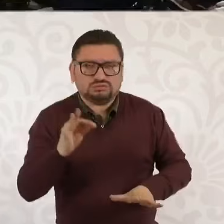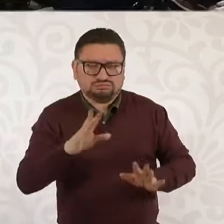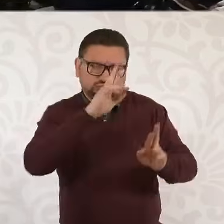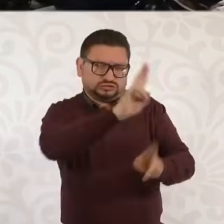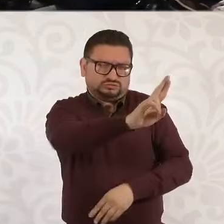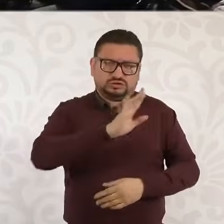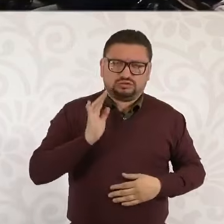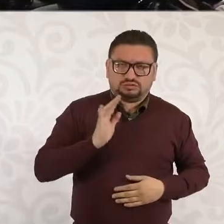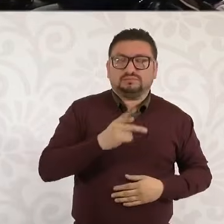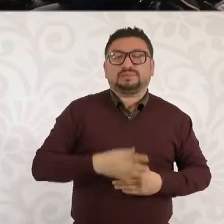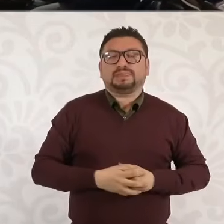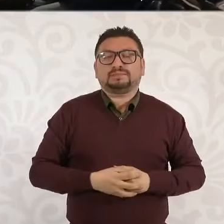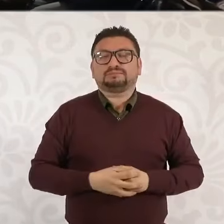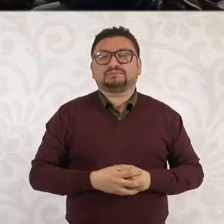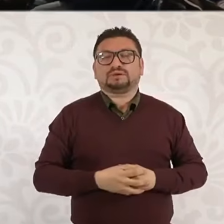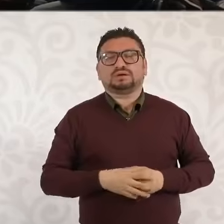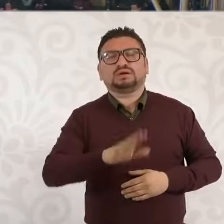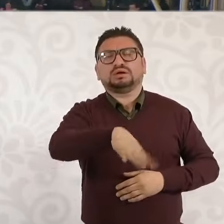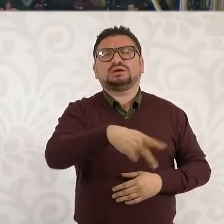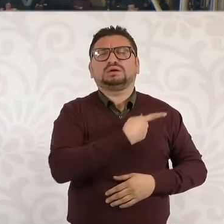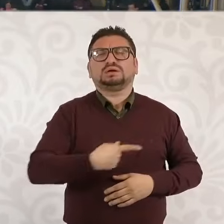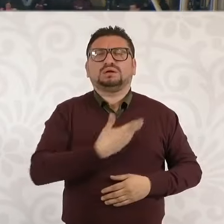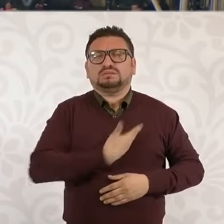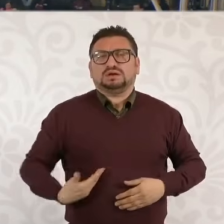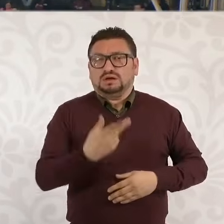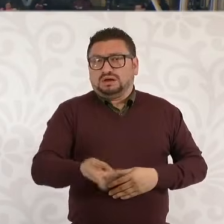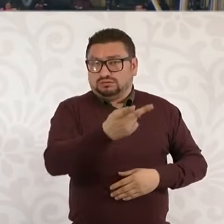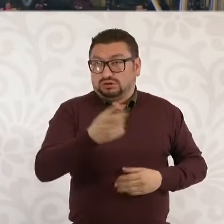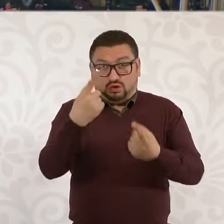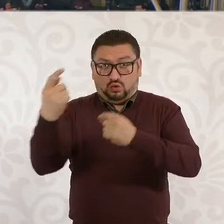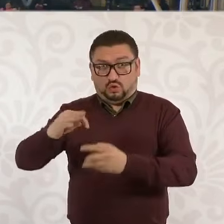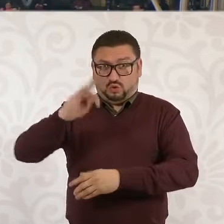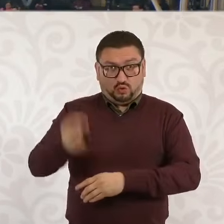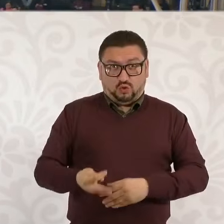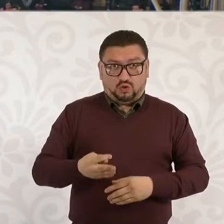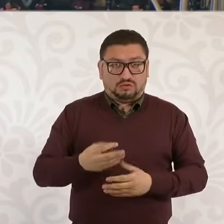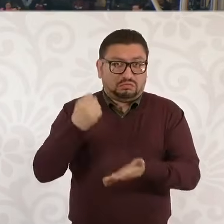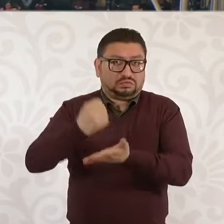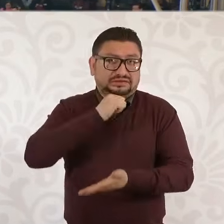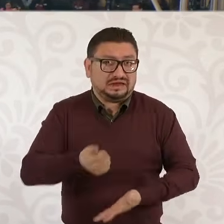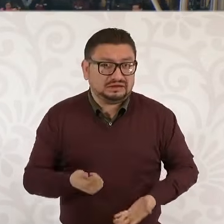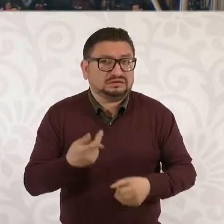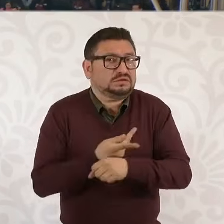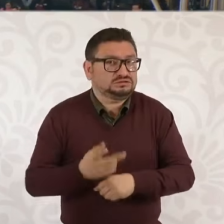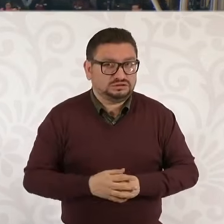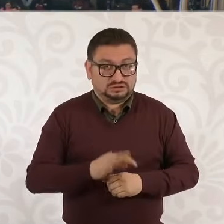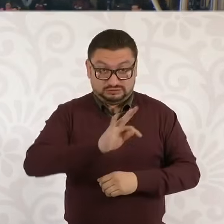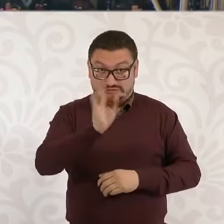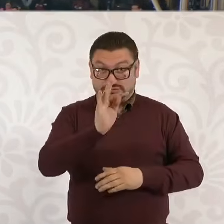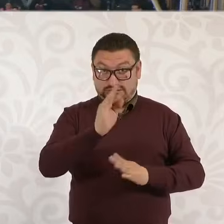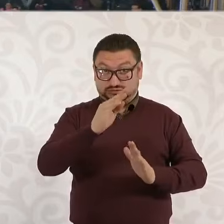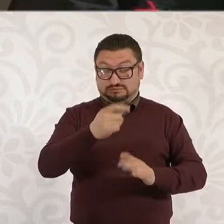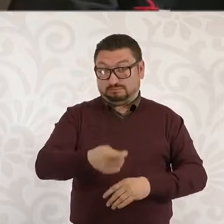Presidenta, más allá de la percepción que pudiera tener la gente en caso de que no la aprobaran, ¿podría ser un fracaso,